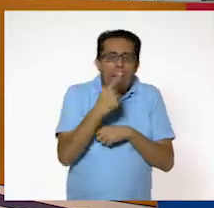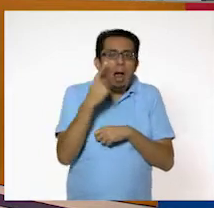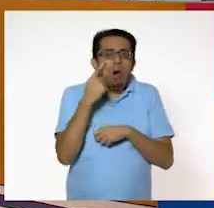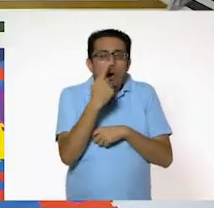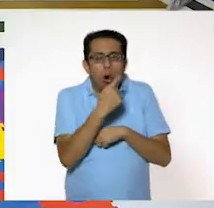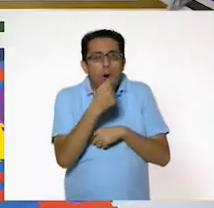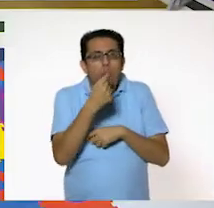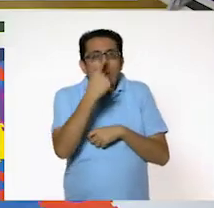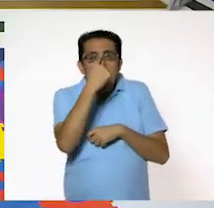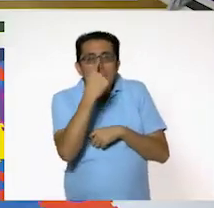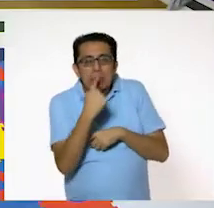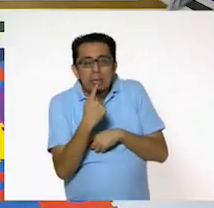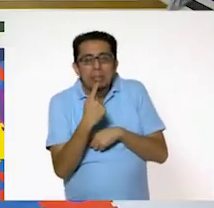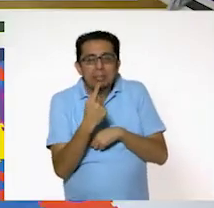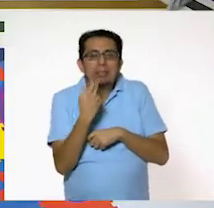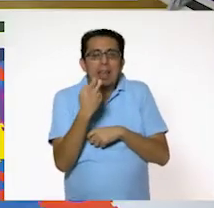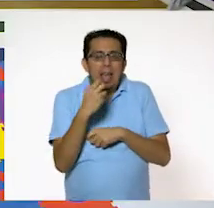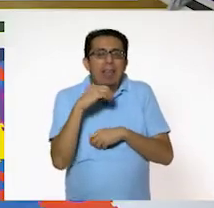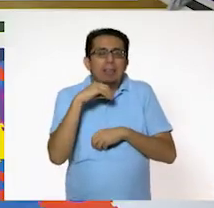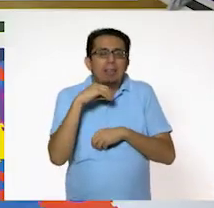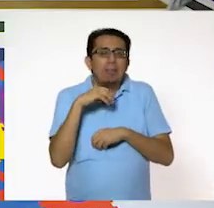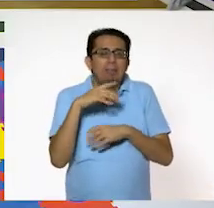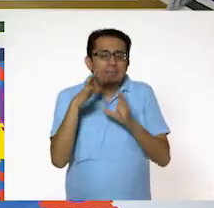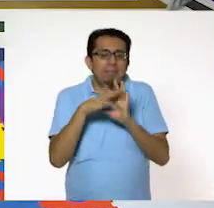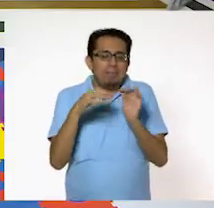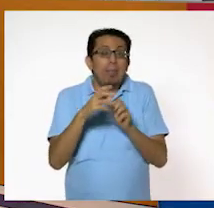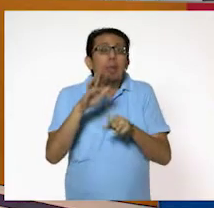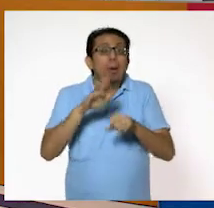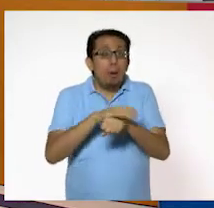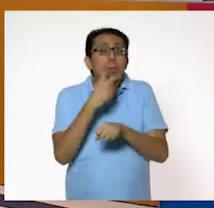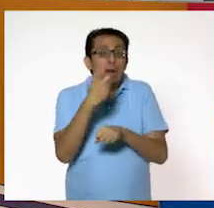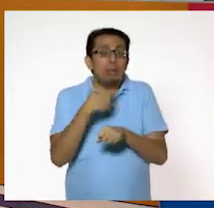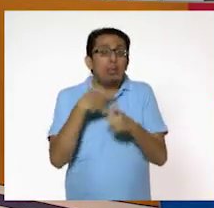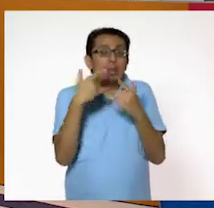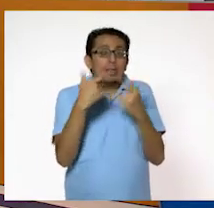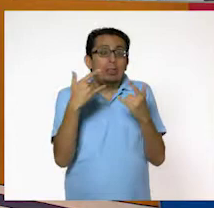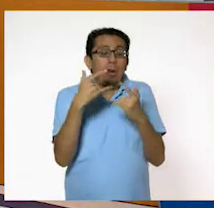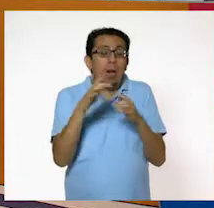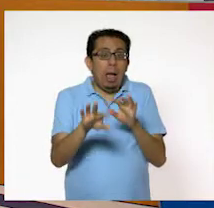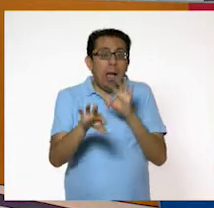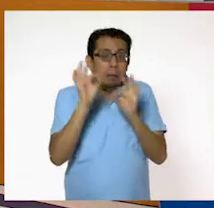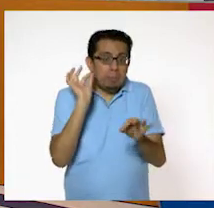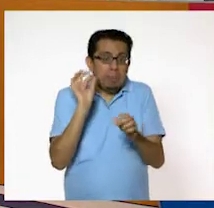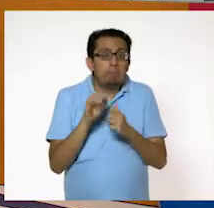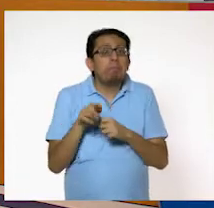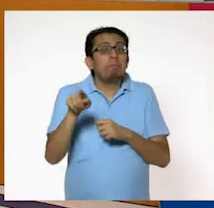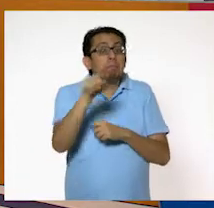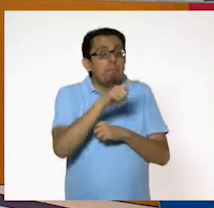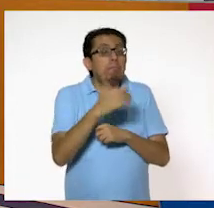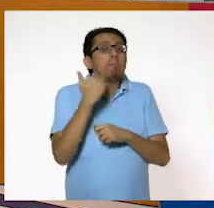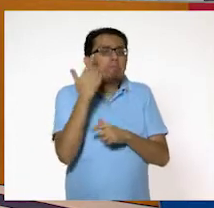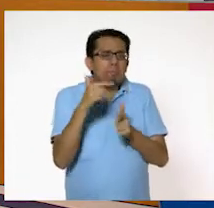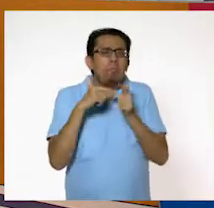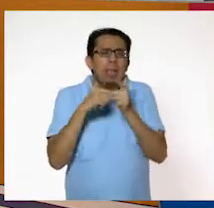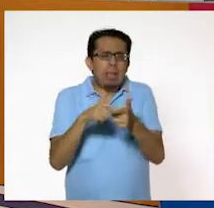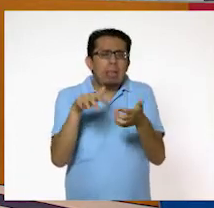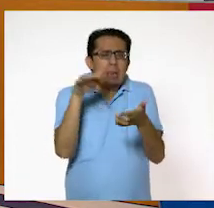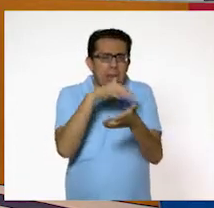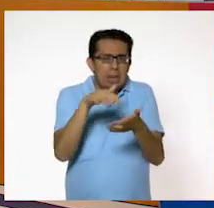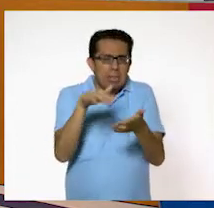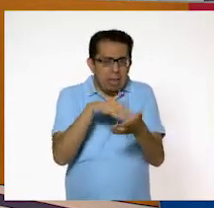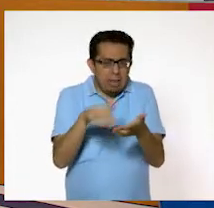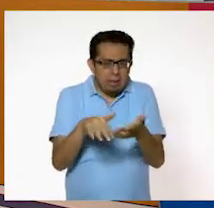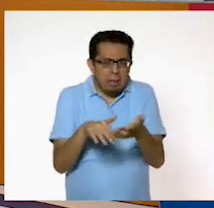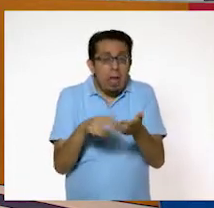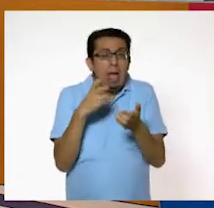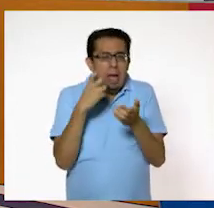que la nariz. Exactamente, por eso lo elegí. Oh. De hecho, si ustedes quieren seguir leyendo la